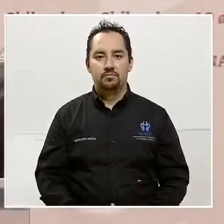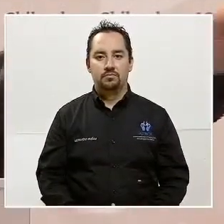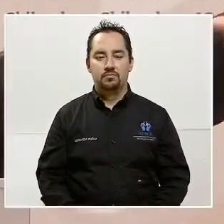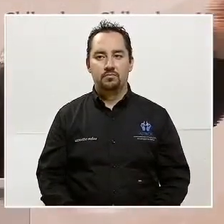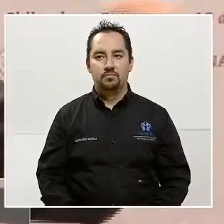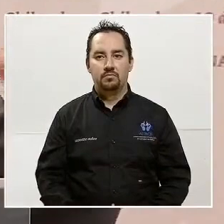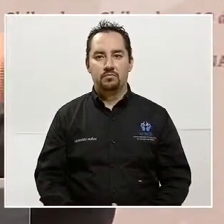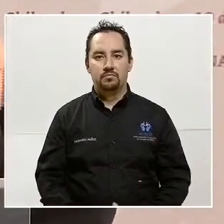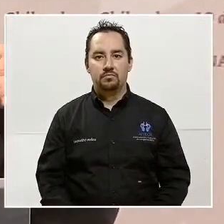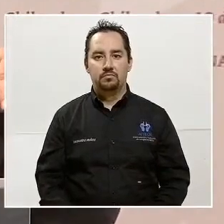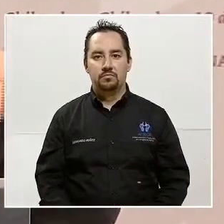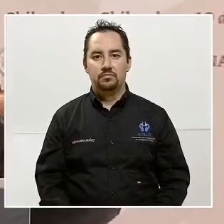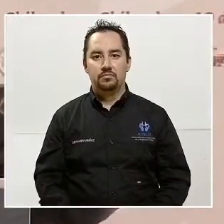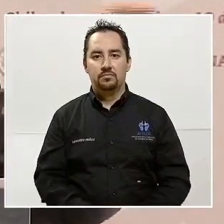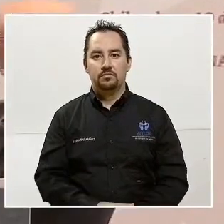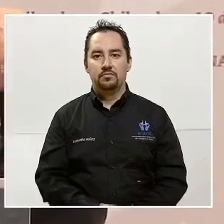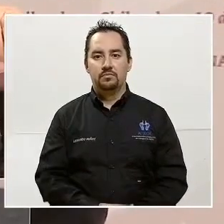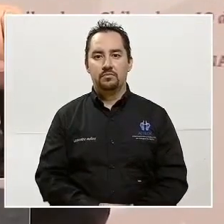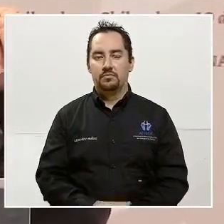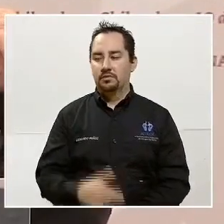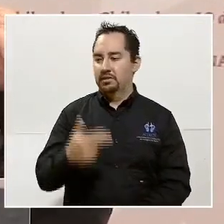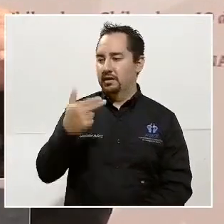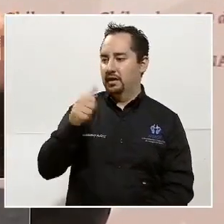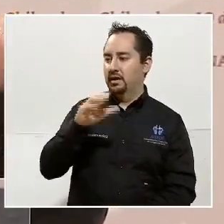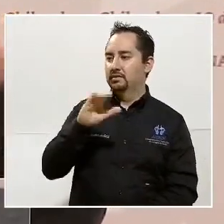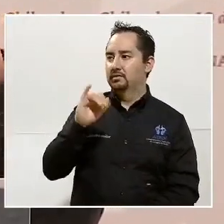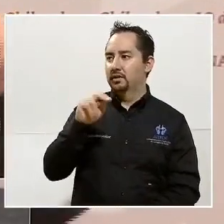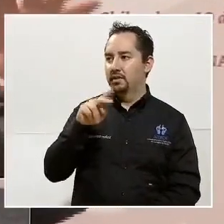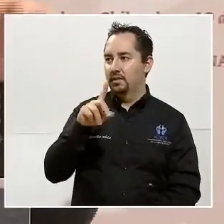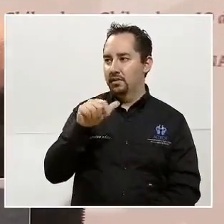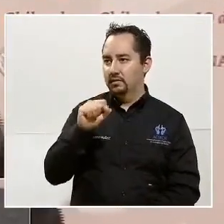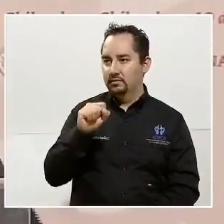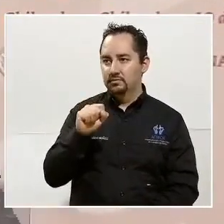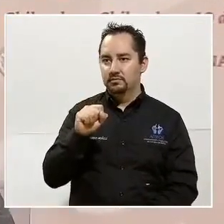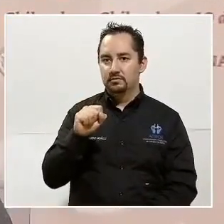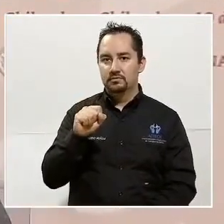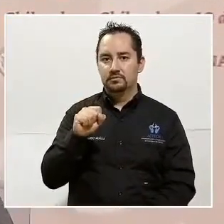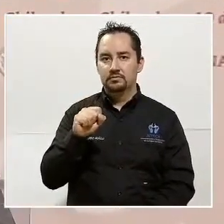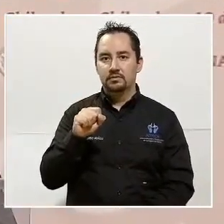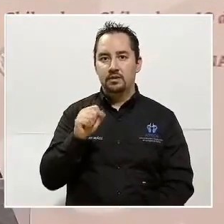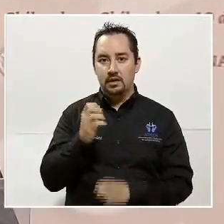Las haciendas, los peones, la esclavitud,